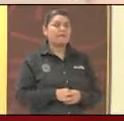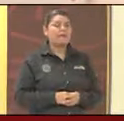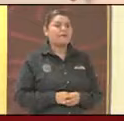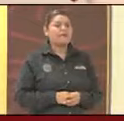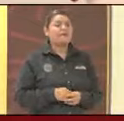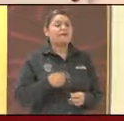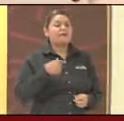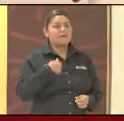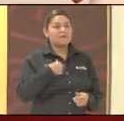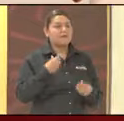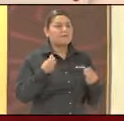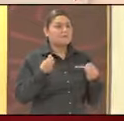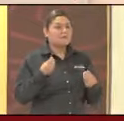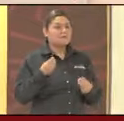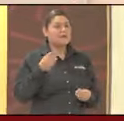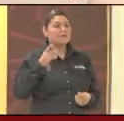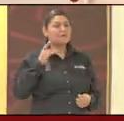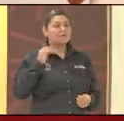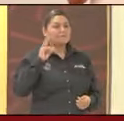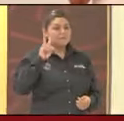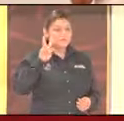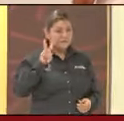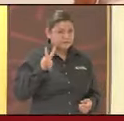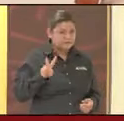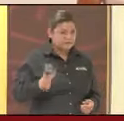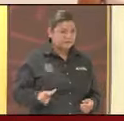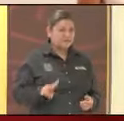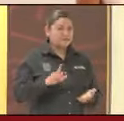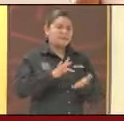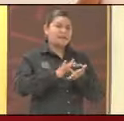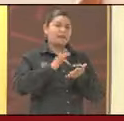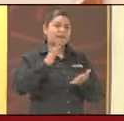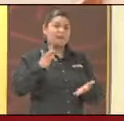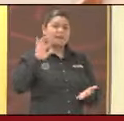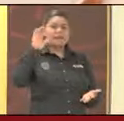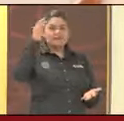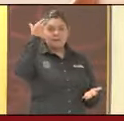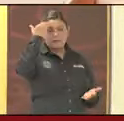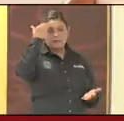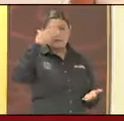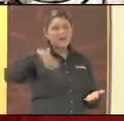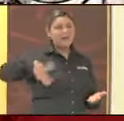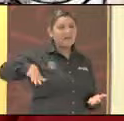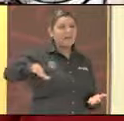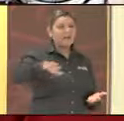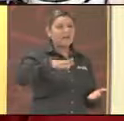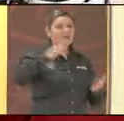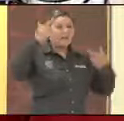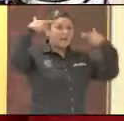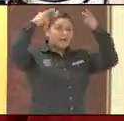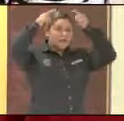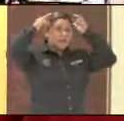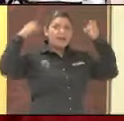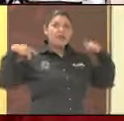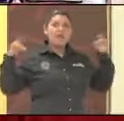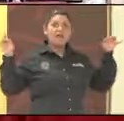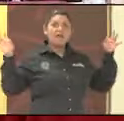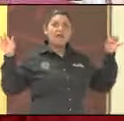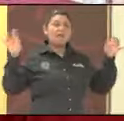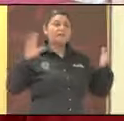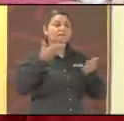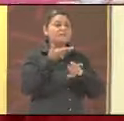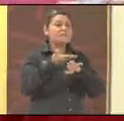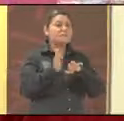Mi más sincero y puro agradecimiento y reconocimiento a todos esos llamados ángeles blancos de la salud por